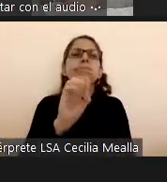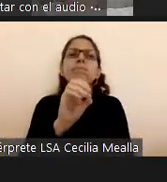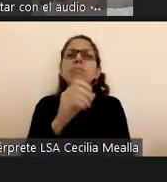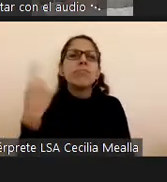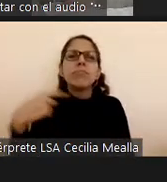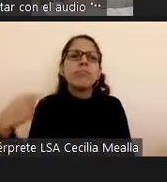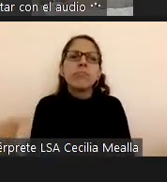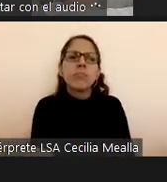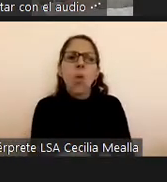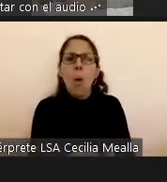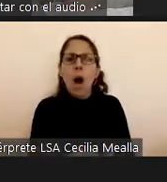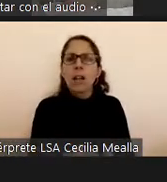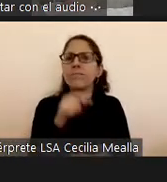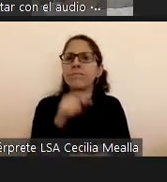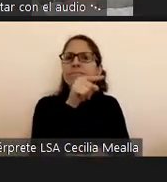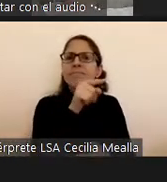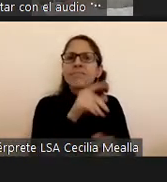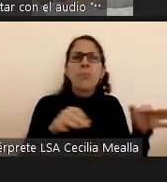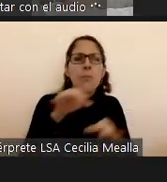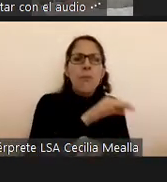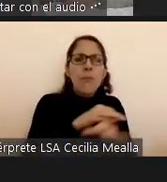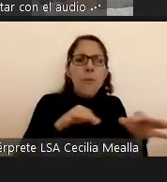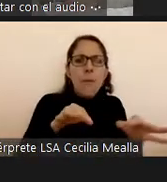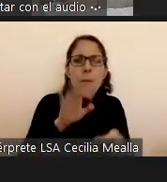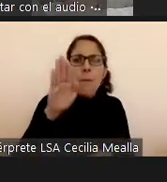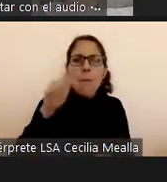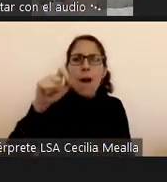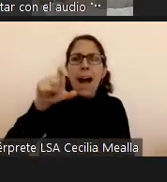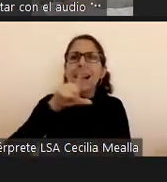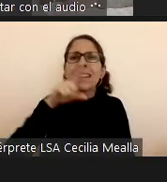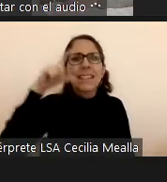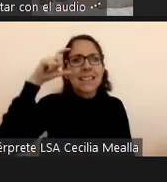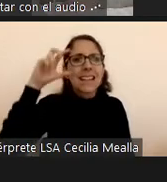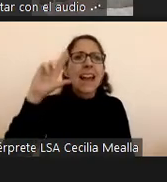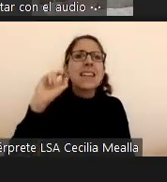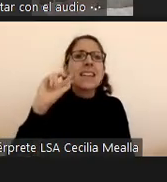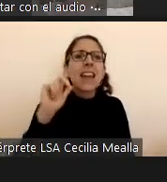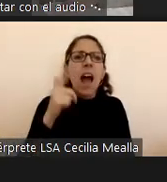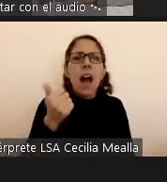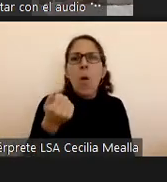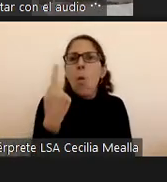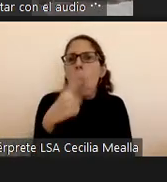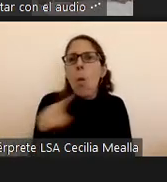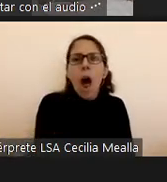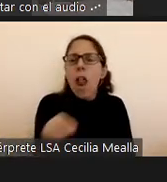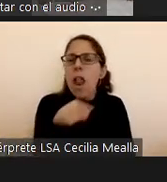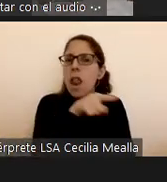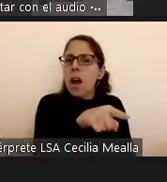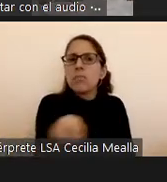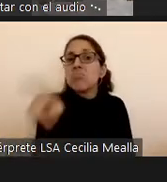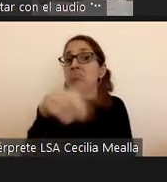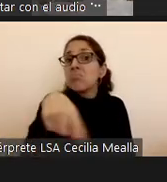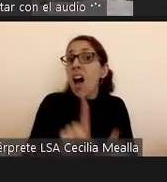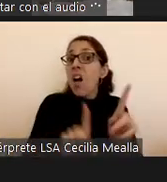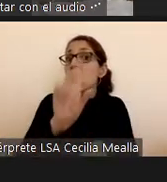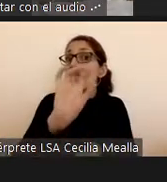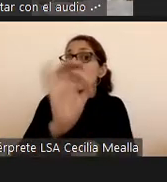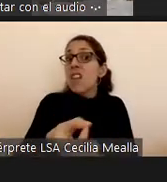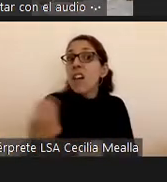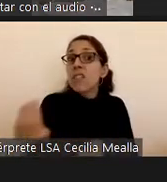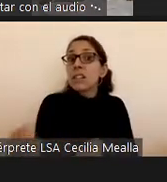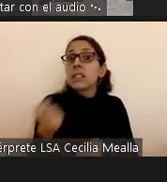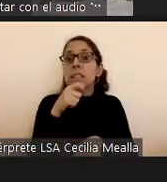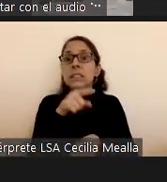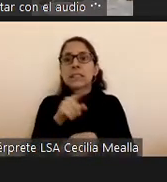de bacterias serían? A ver si alguno sabe o leyó algo de cómo era la coloración de